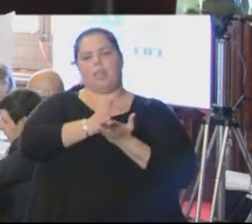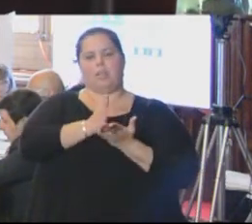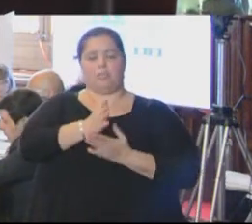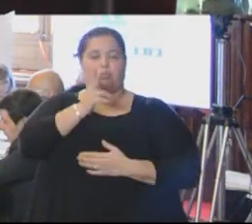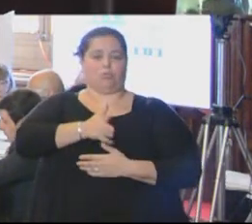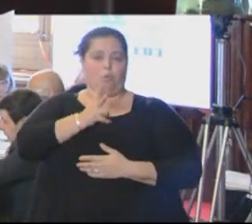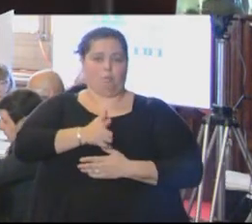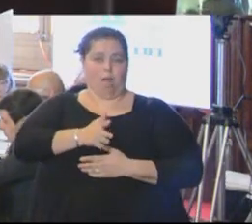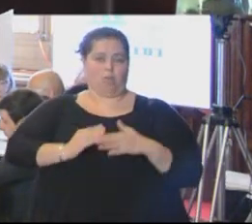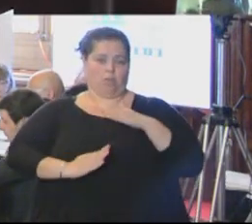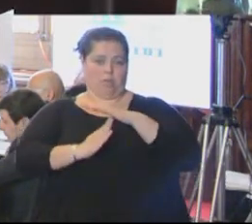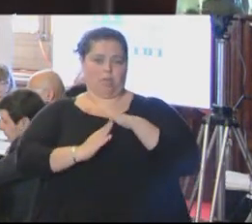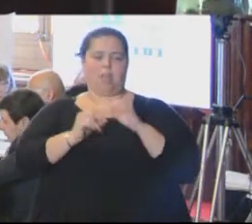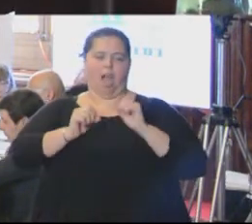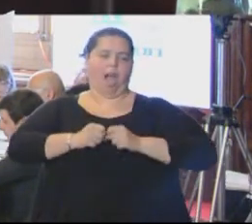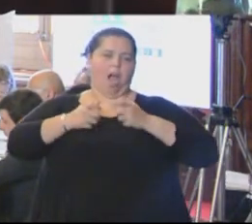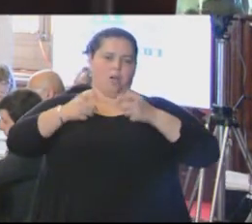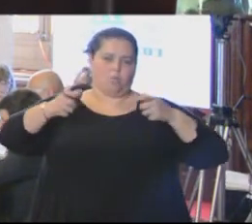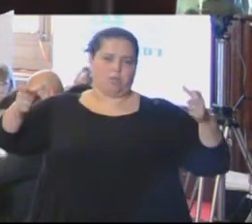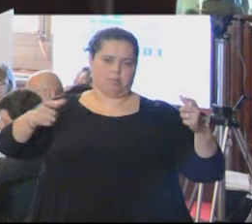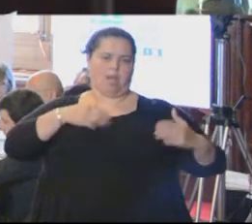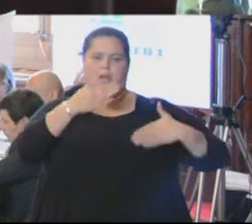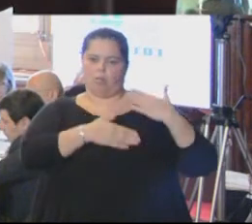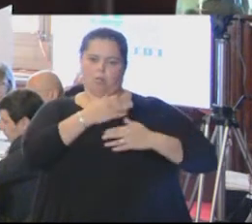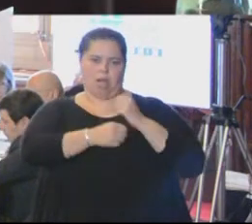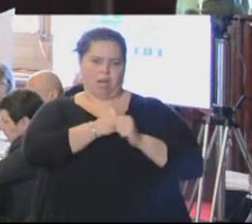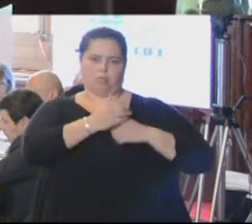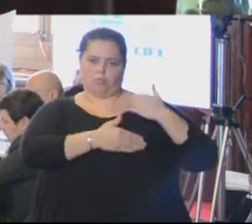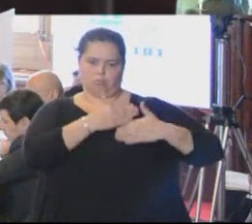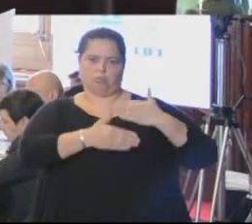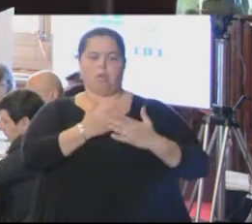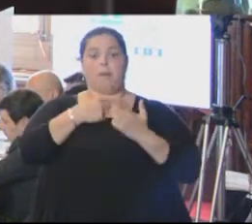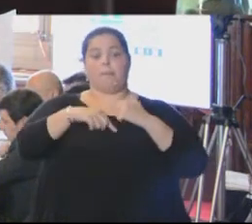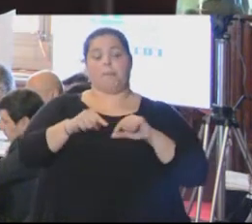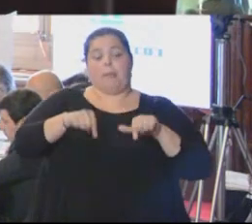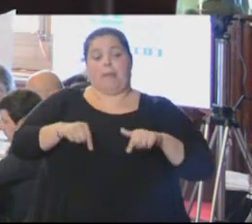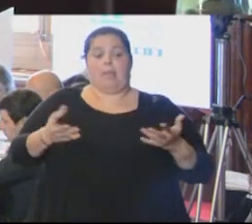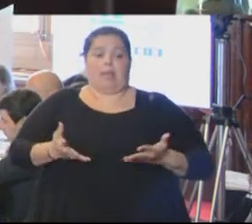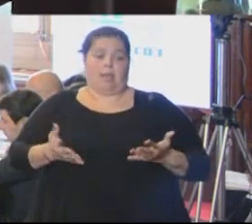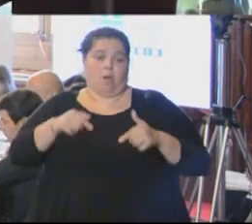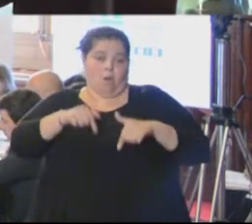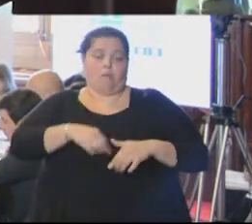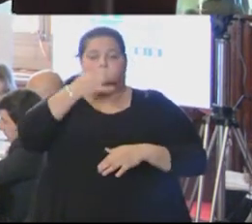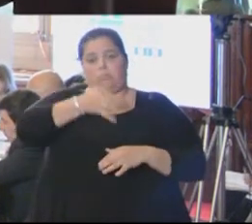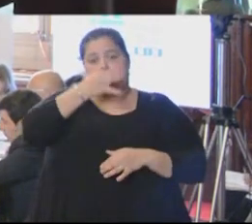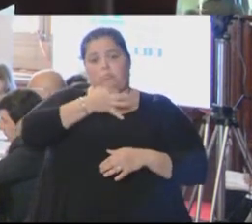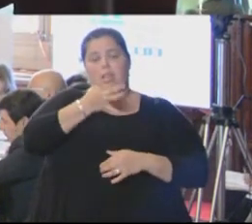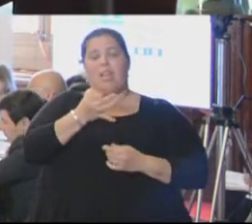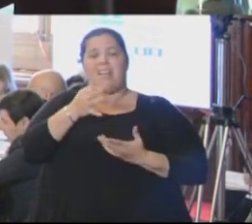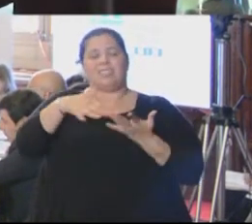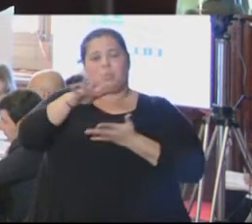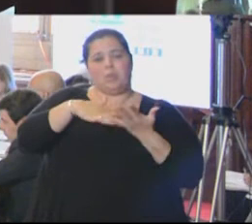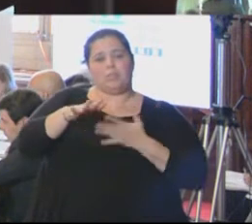a lo largo de un sinnúmero de años. Sin embargo, en la presente intervención nos referiremos a los casos acaecidos en el